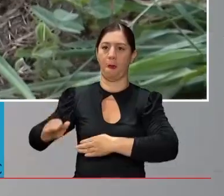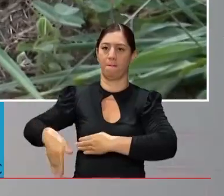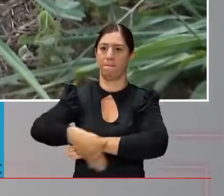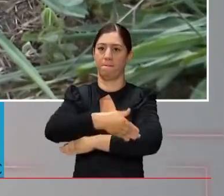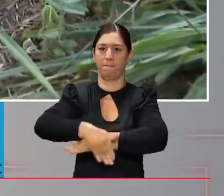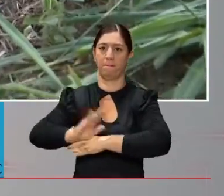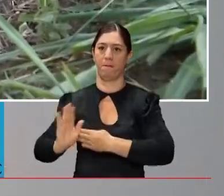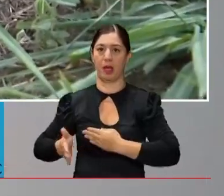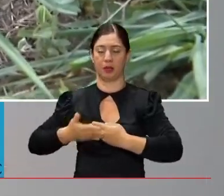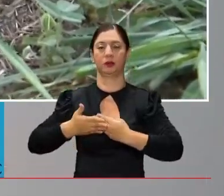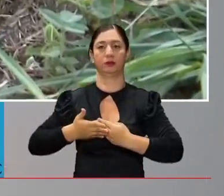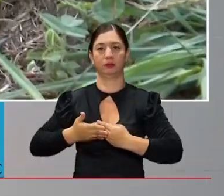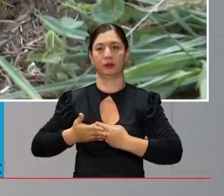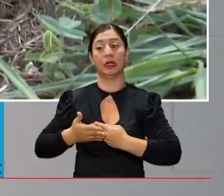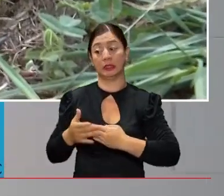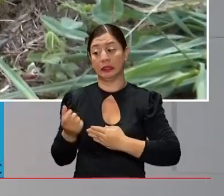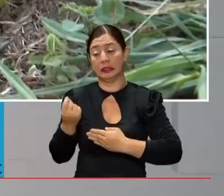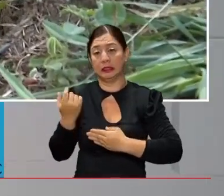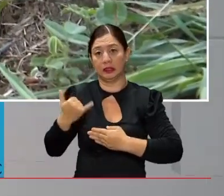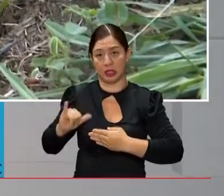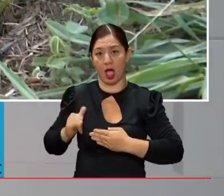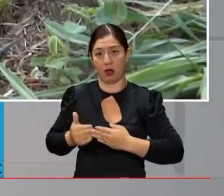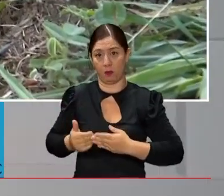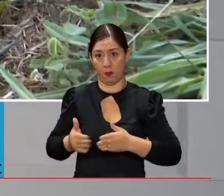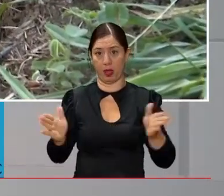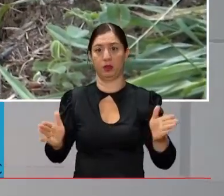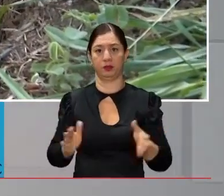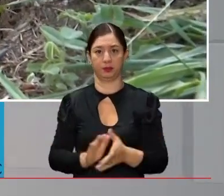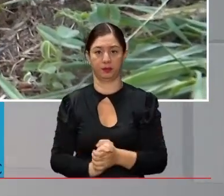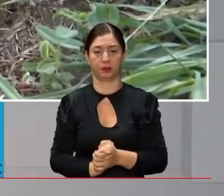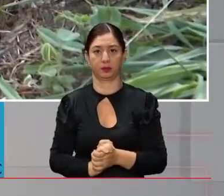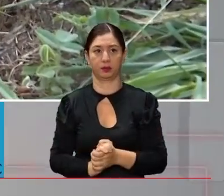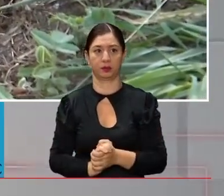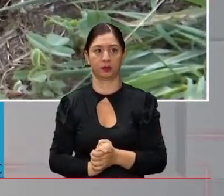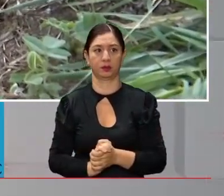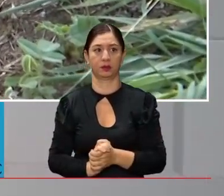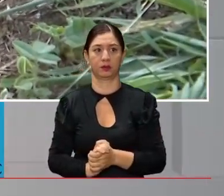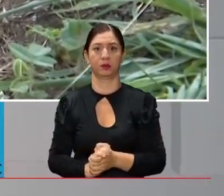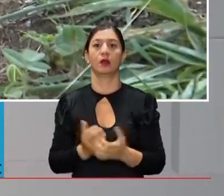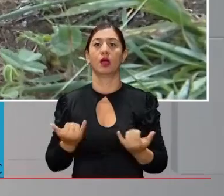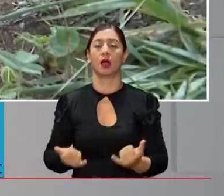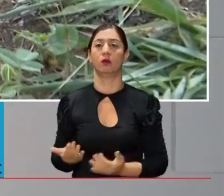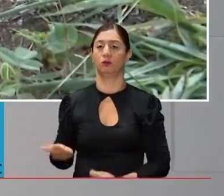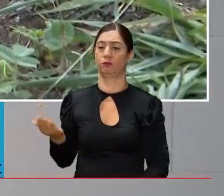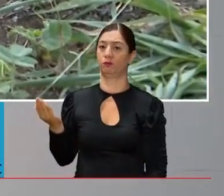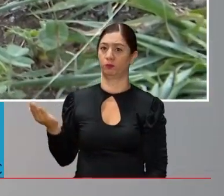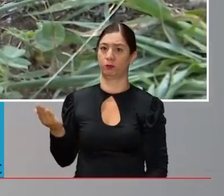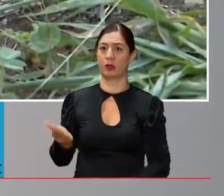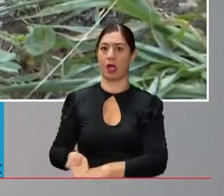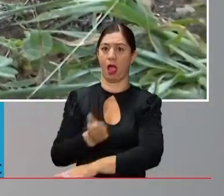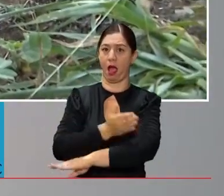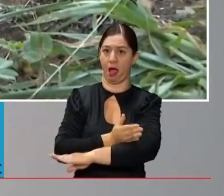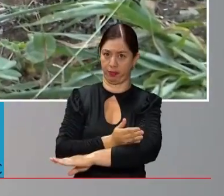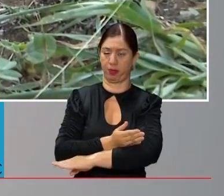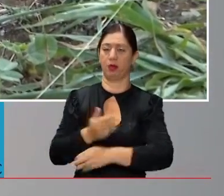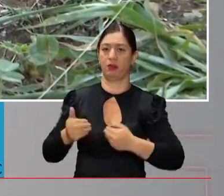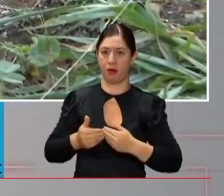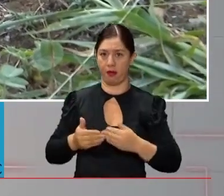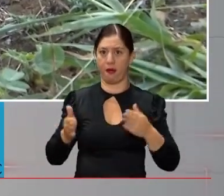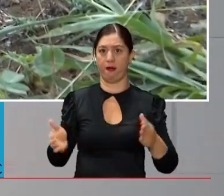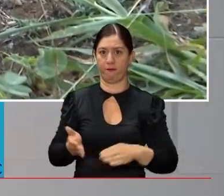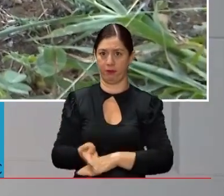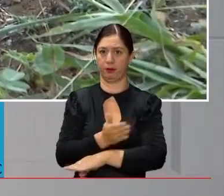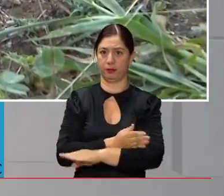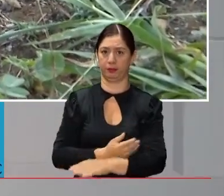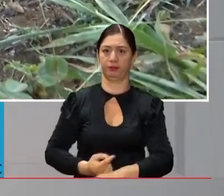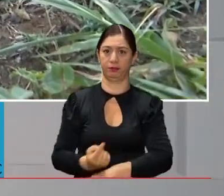así como lo dijimos hace algunos minutos. Estas, lo que les vamos a presentar en este momento, fueron las horas previas a la reapertura de la